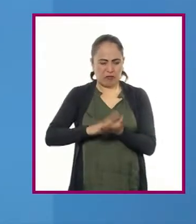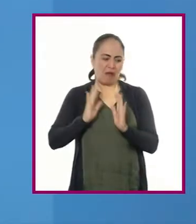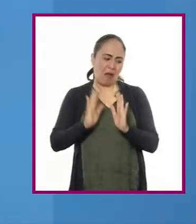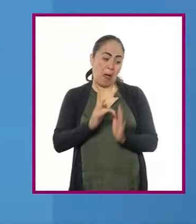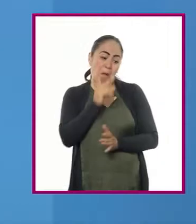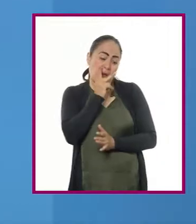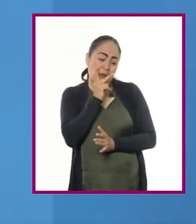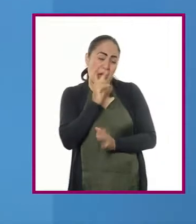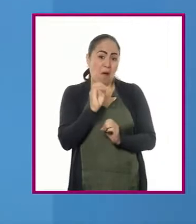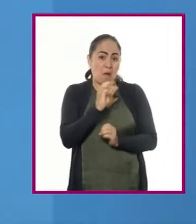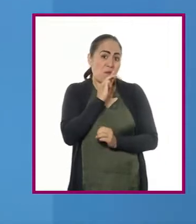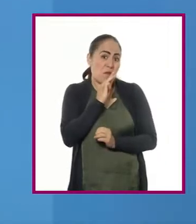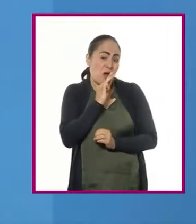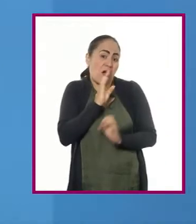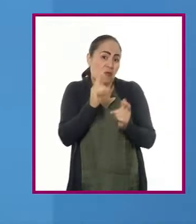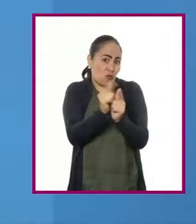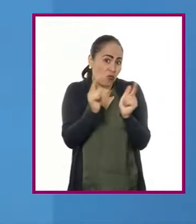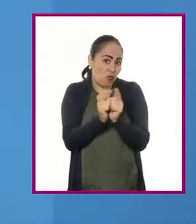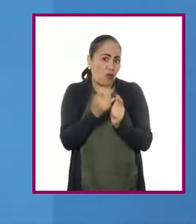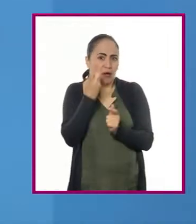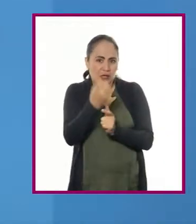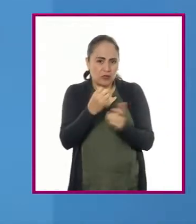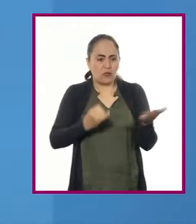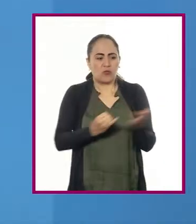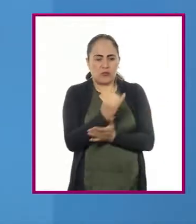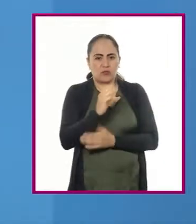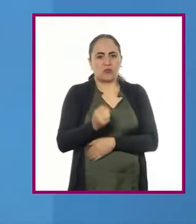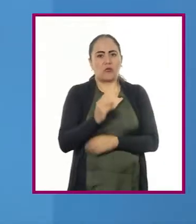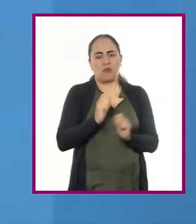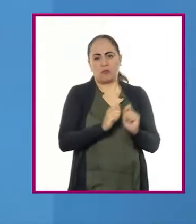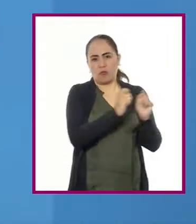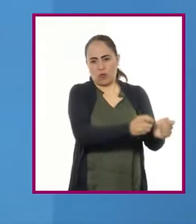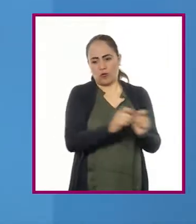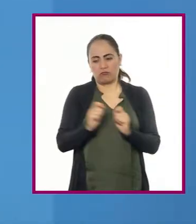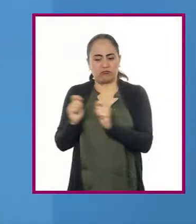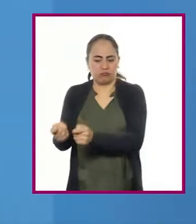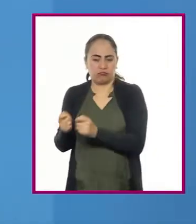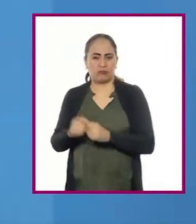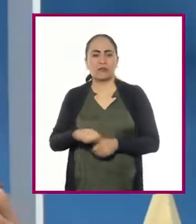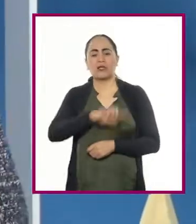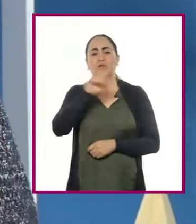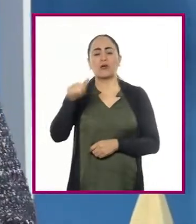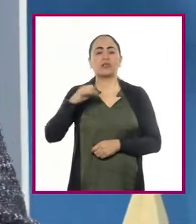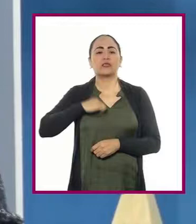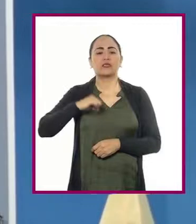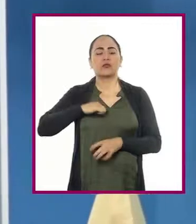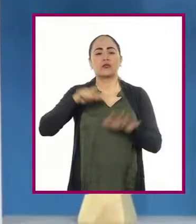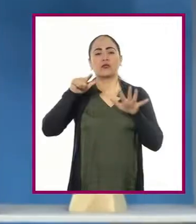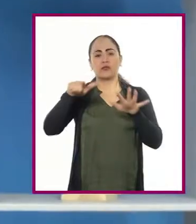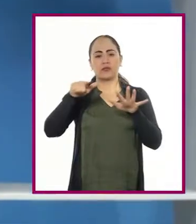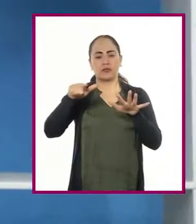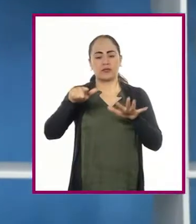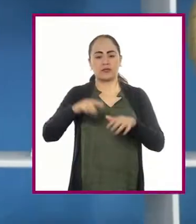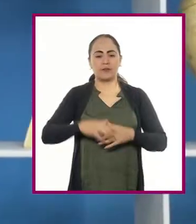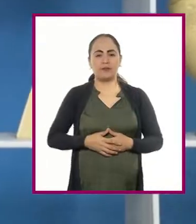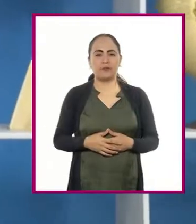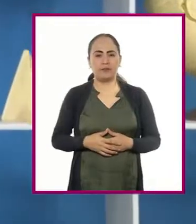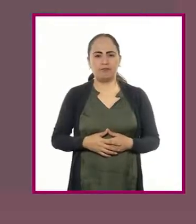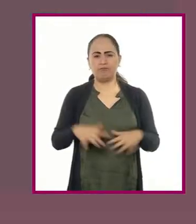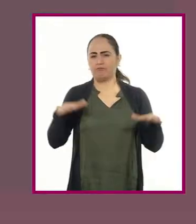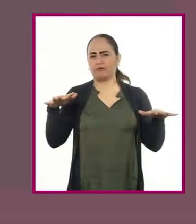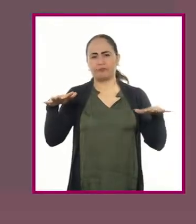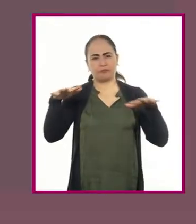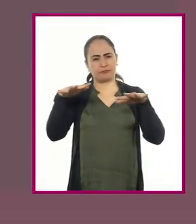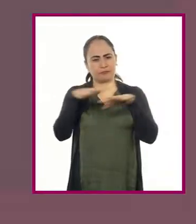padre o la madre. A partir de la segunda mitad del siglo XVII, la situación comenzó a